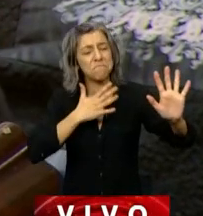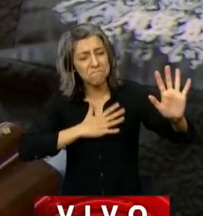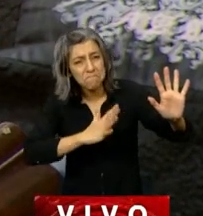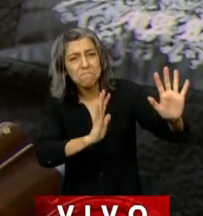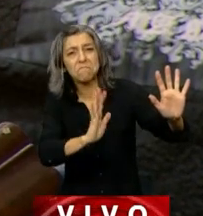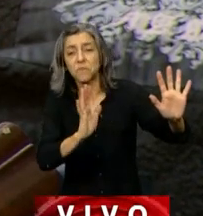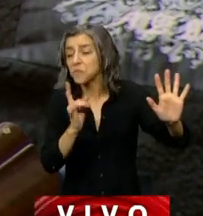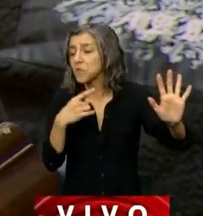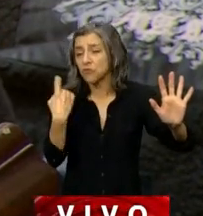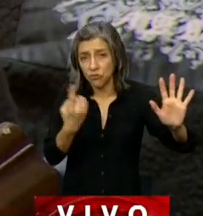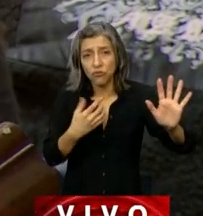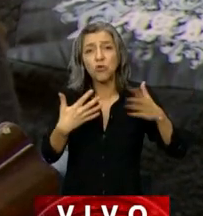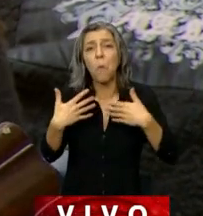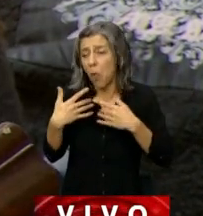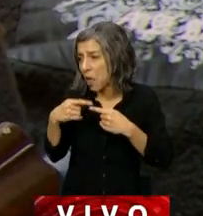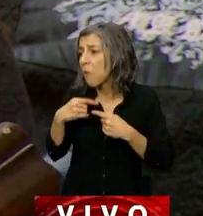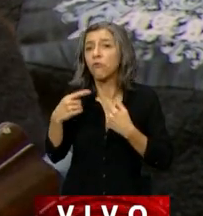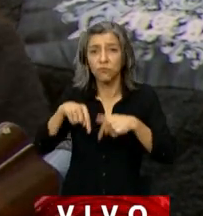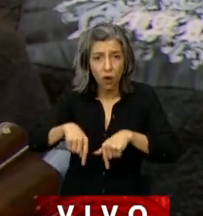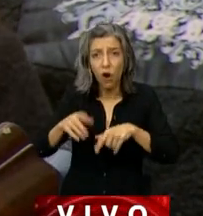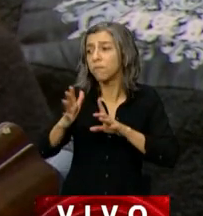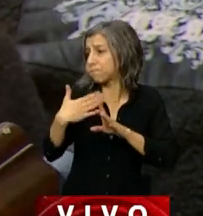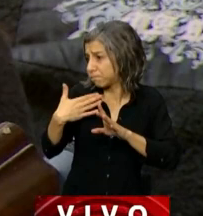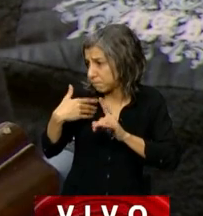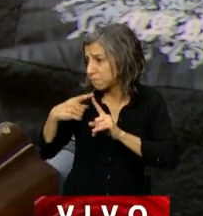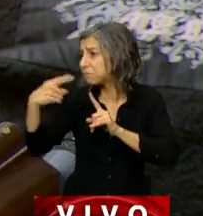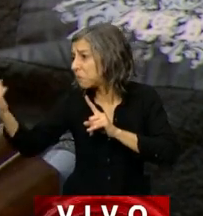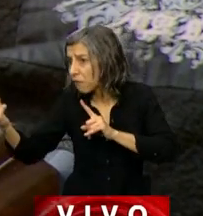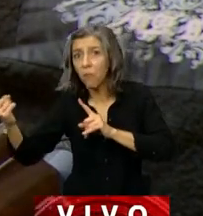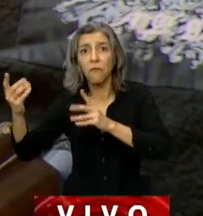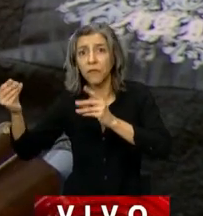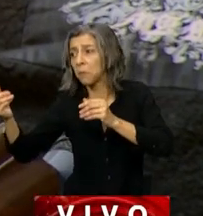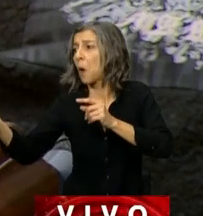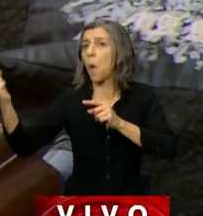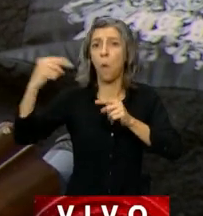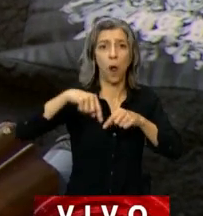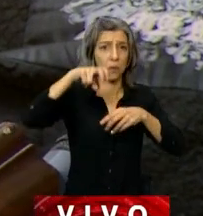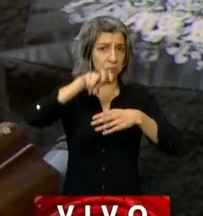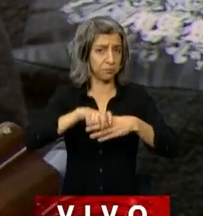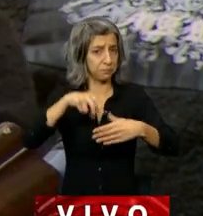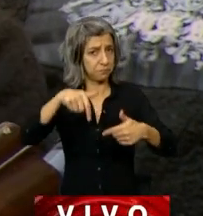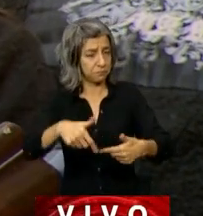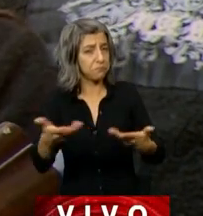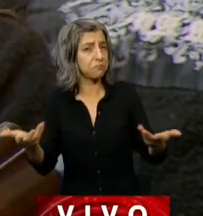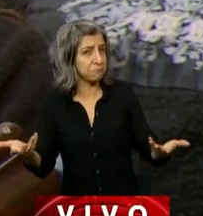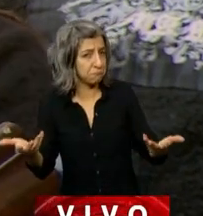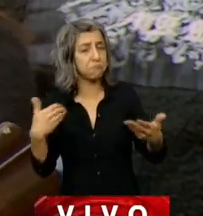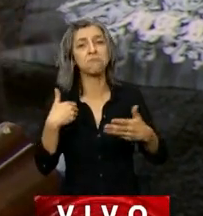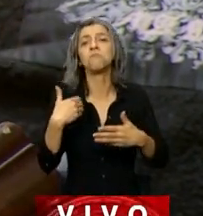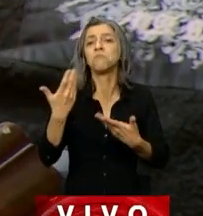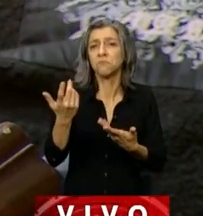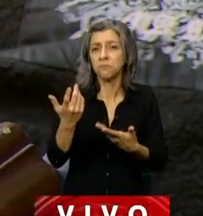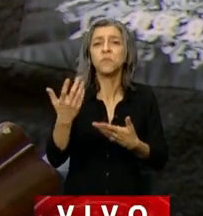decir que no hay contradicción entre organizarse reclamando el paro nacional, reclamando